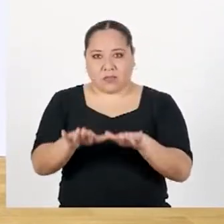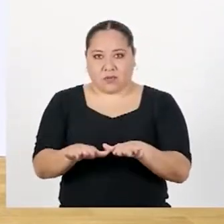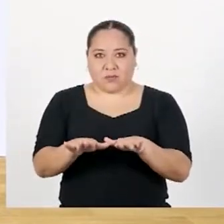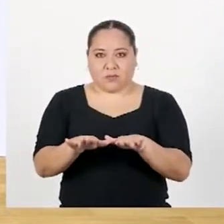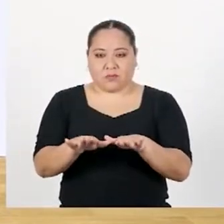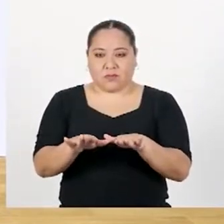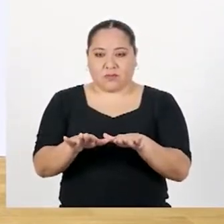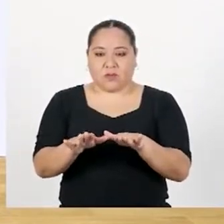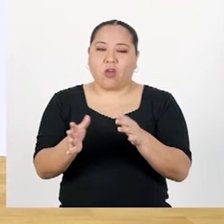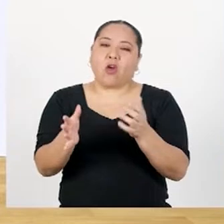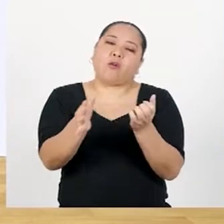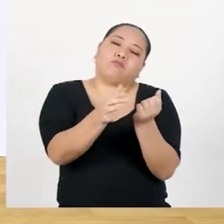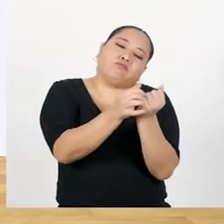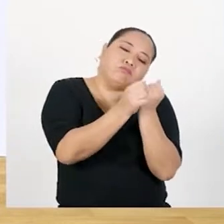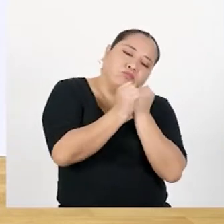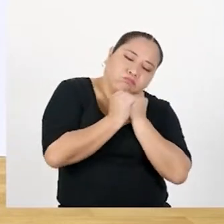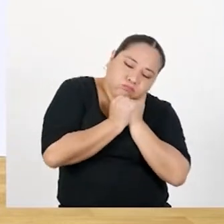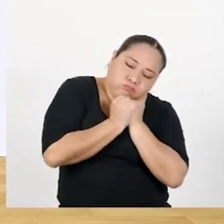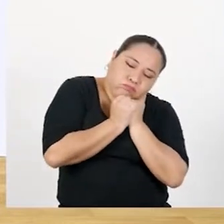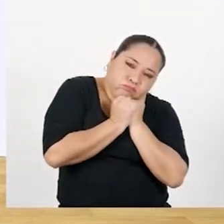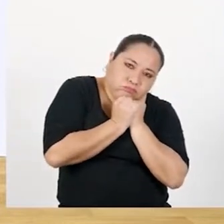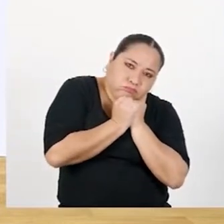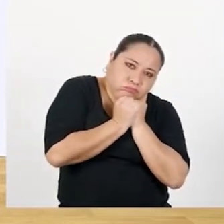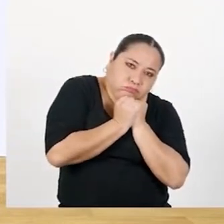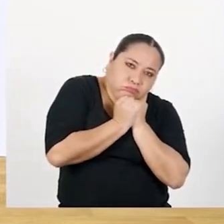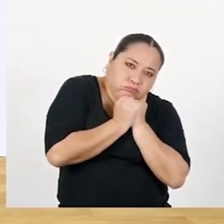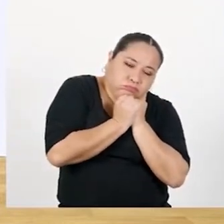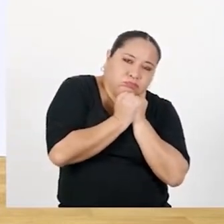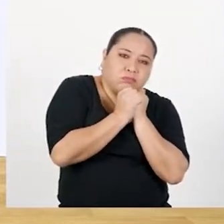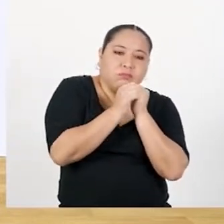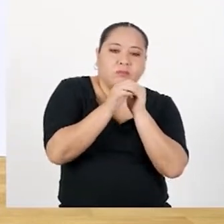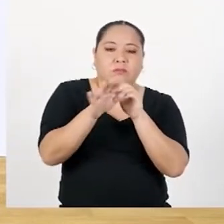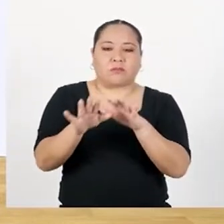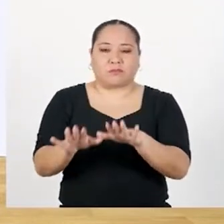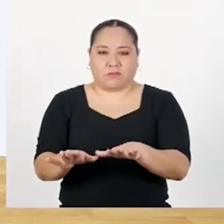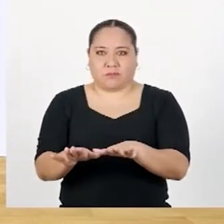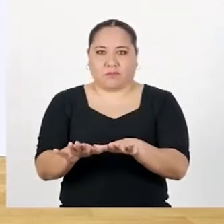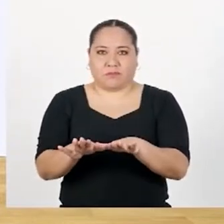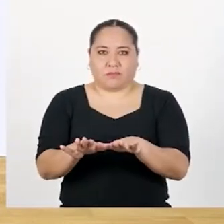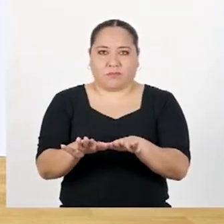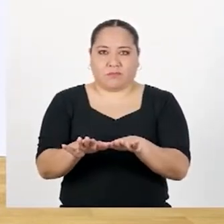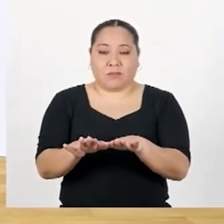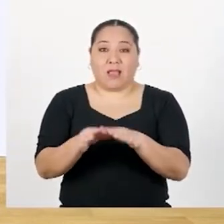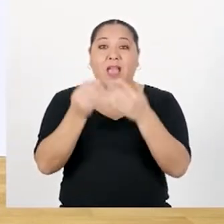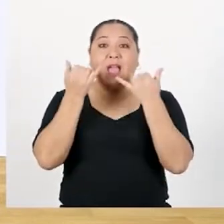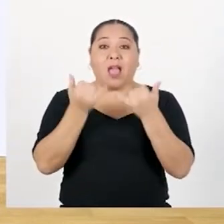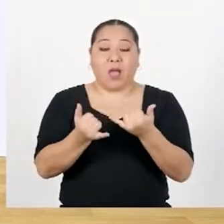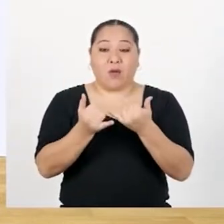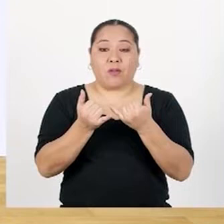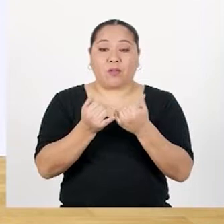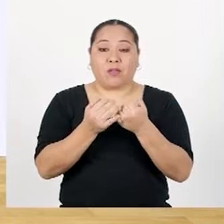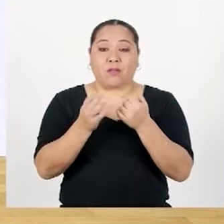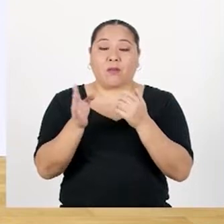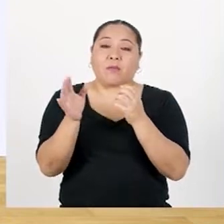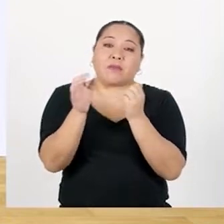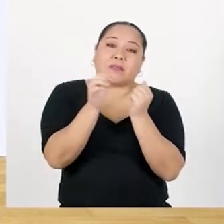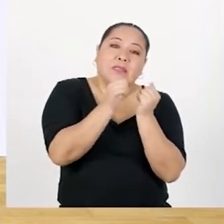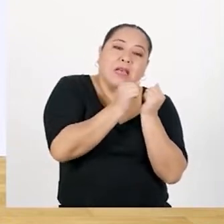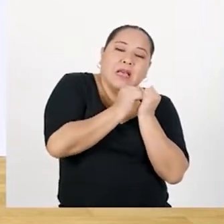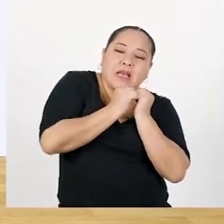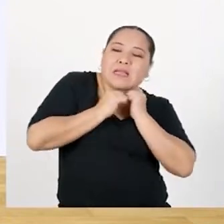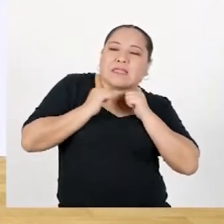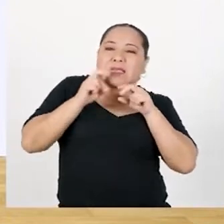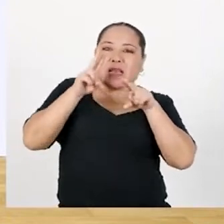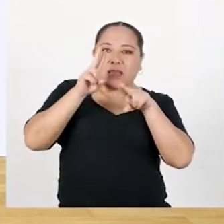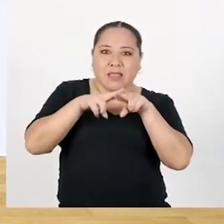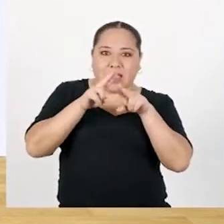Regresamos y repetimos la posición fetal. Vamos a regresar. Y ahora vamos a